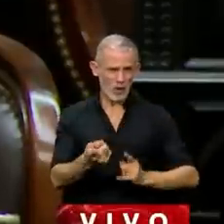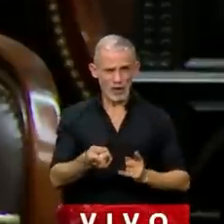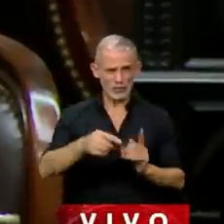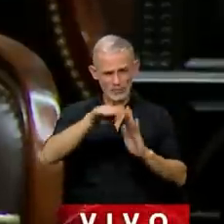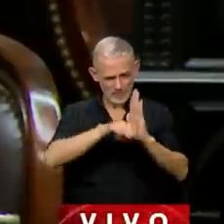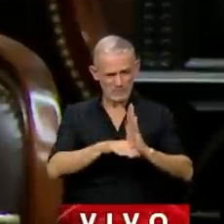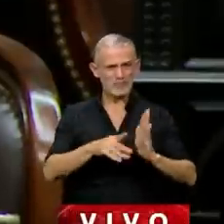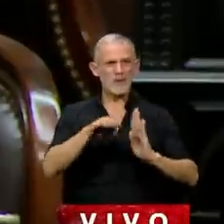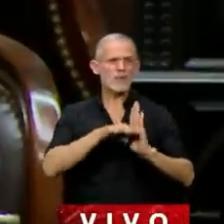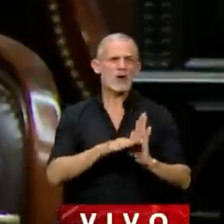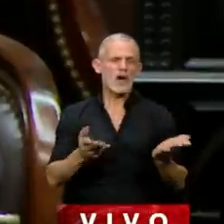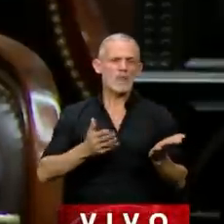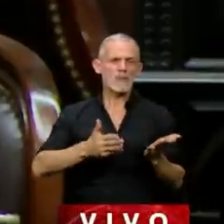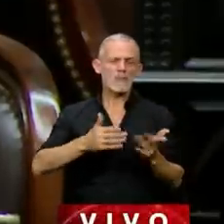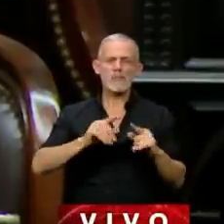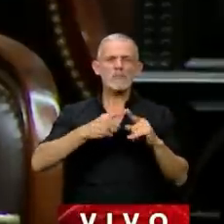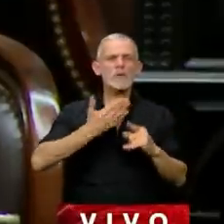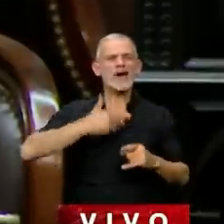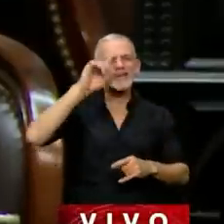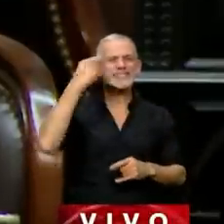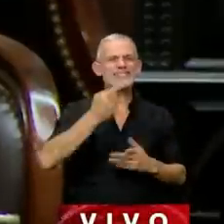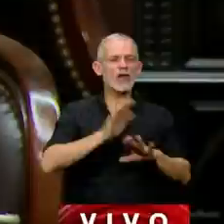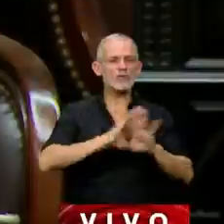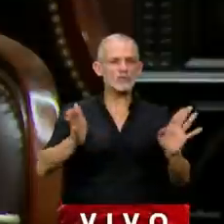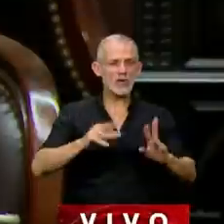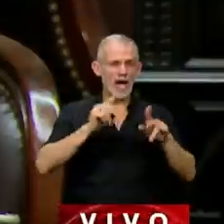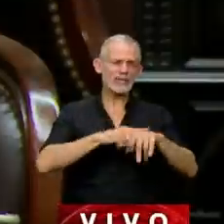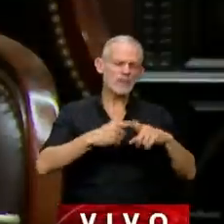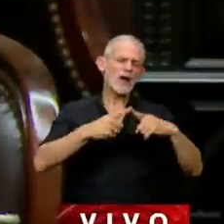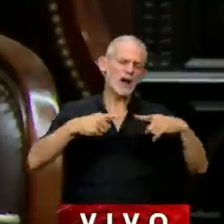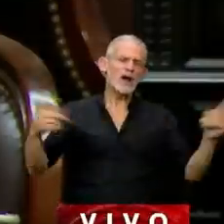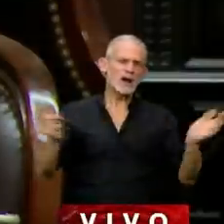establecer este programa como una política de Estado sostenida en el